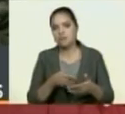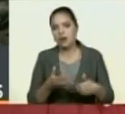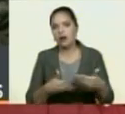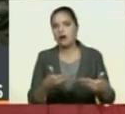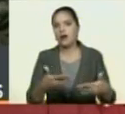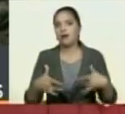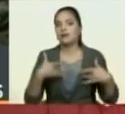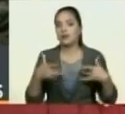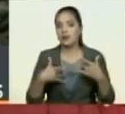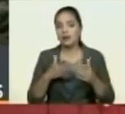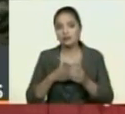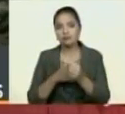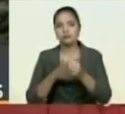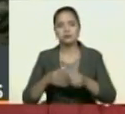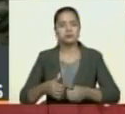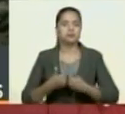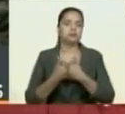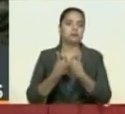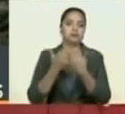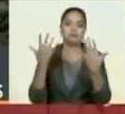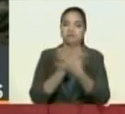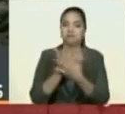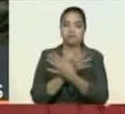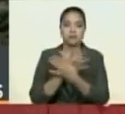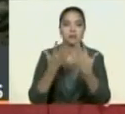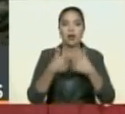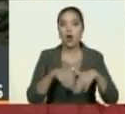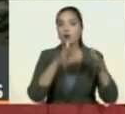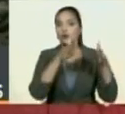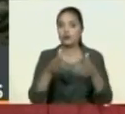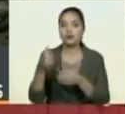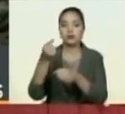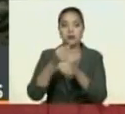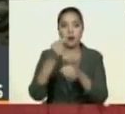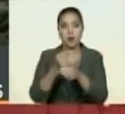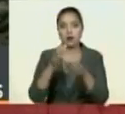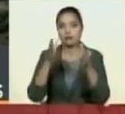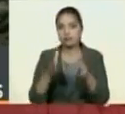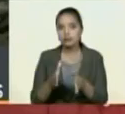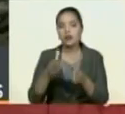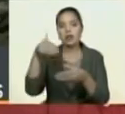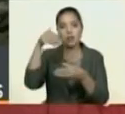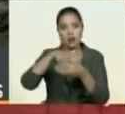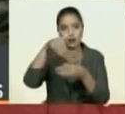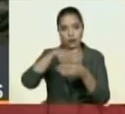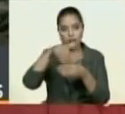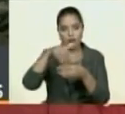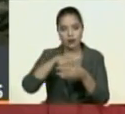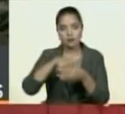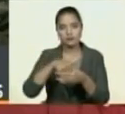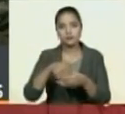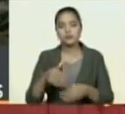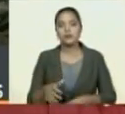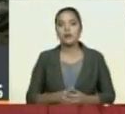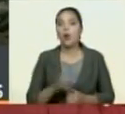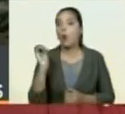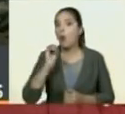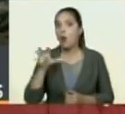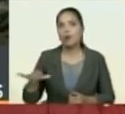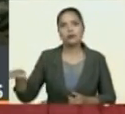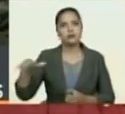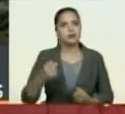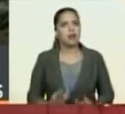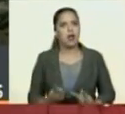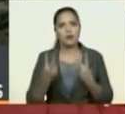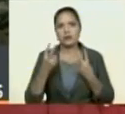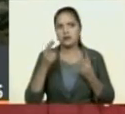de actividades dirigidas a perturbar la organización y funcionamiento del servicio electoral o de la vida social del